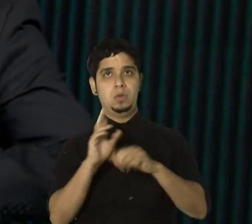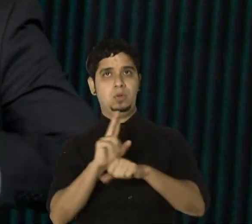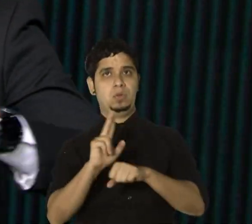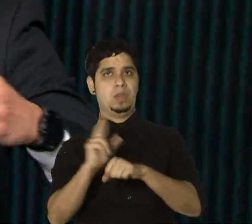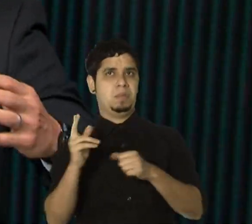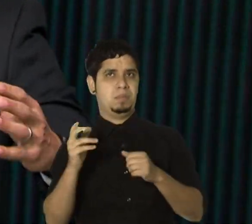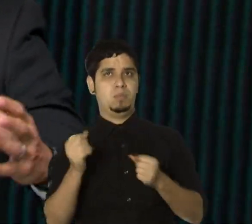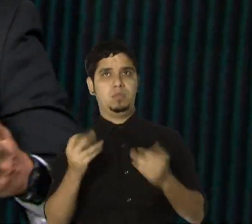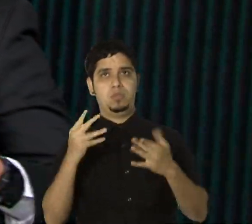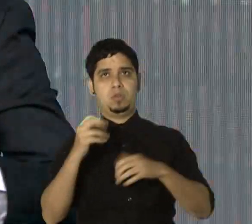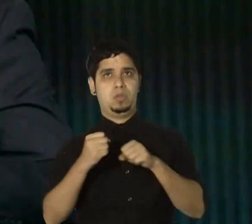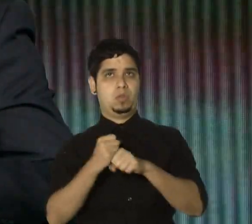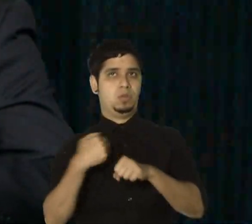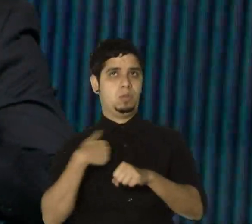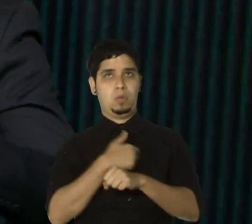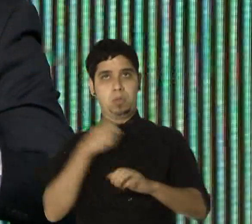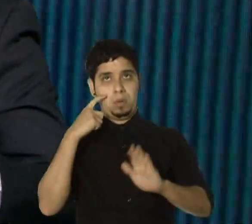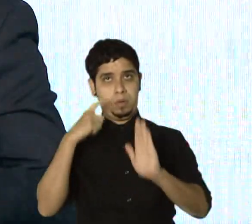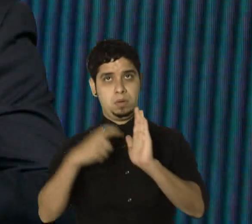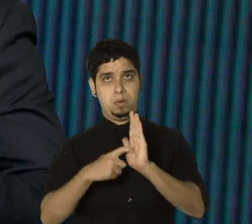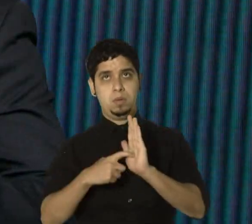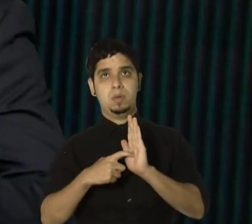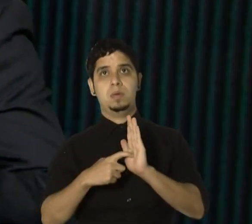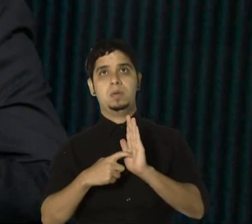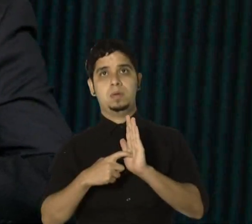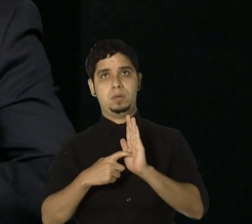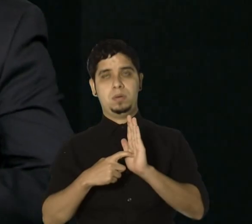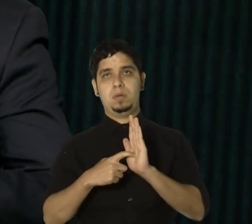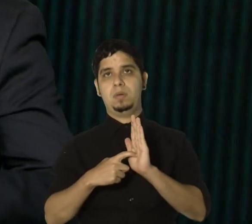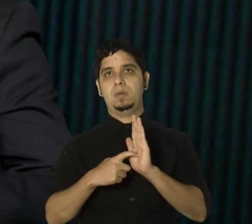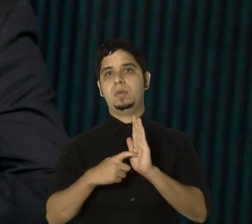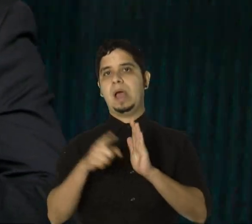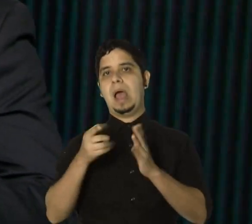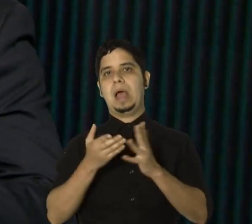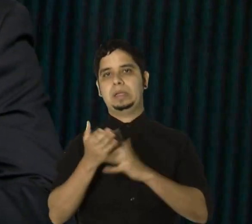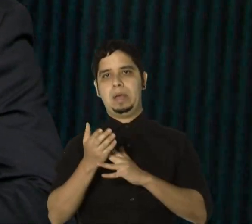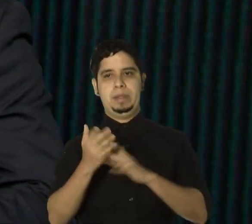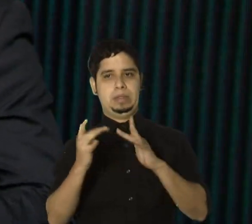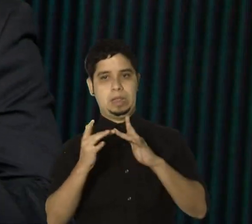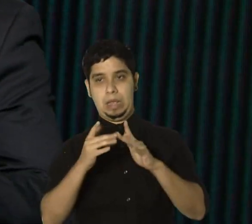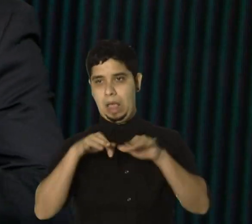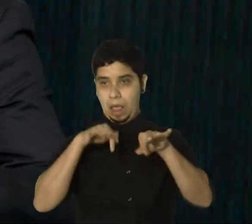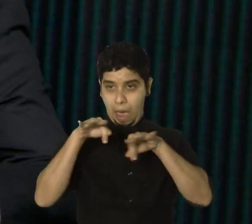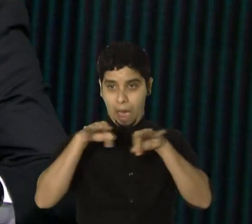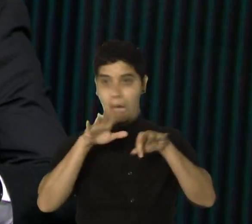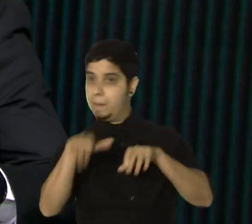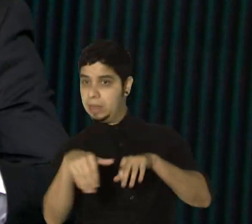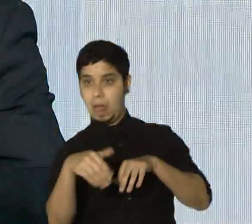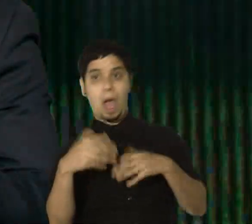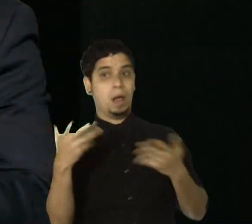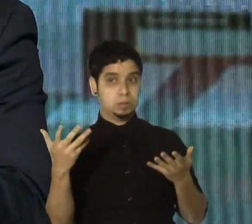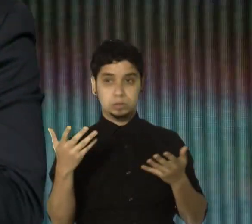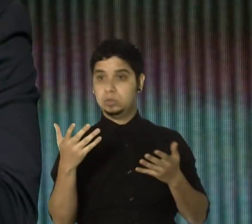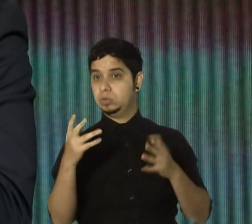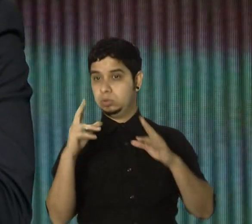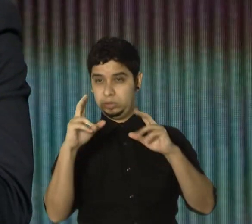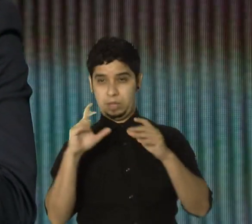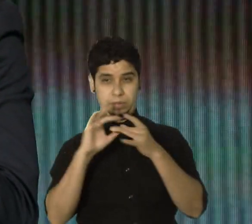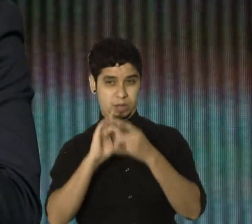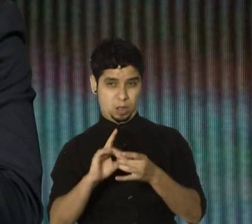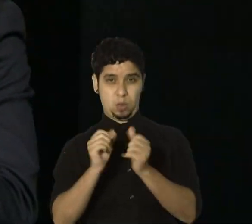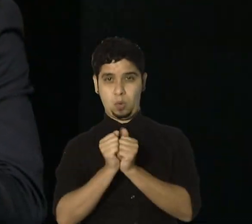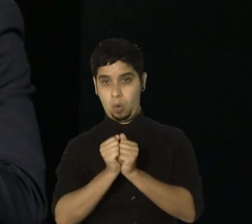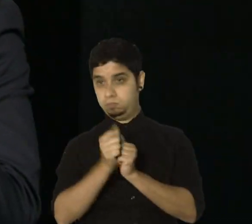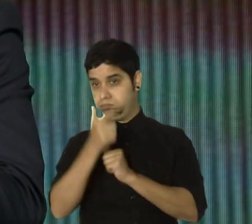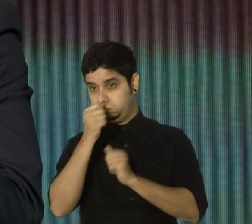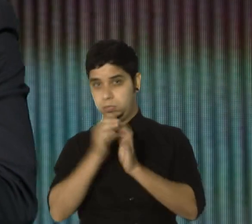que por muchos años lo hemos visto, que es lo que le llamamos el romance scam, donde te enamoran a través de los medios sociales o te tratan de tocar temas de confianza o que